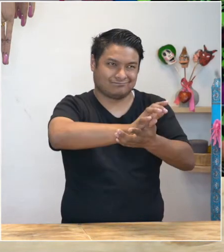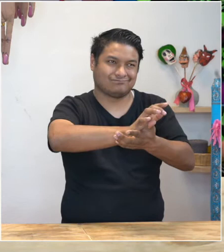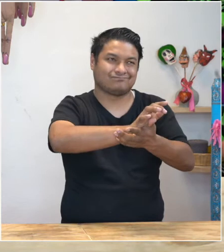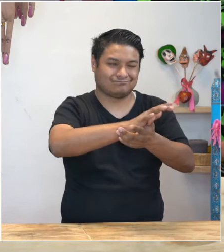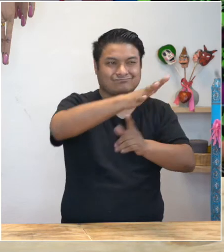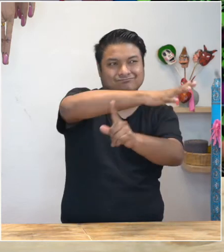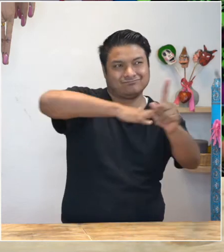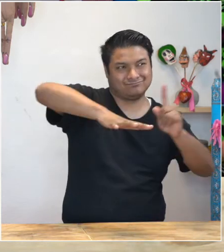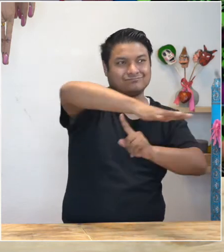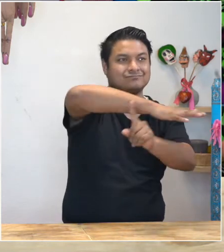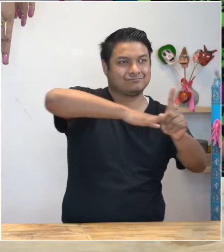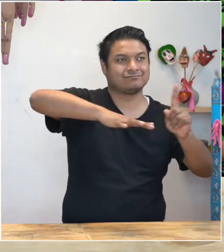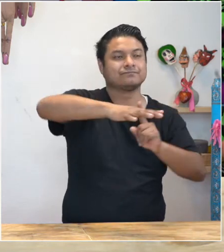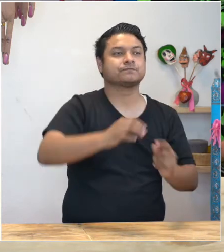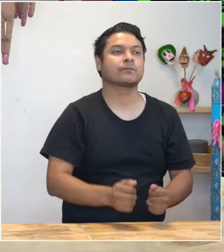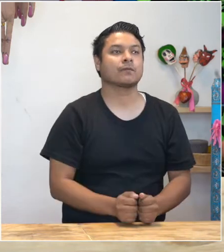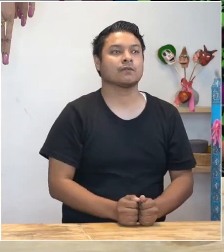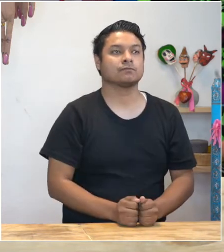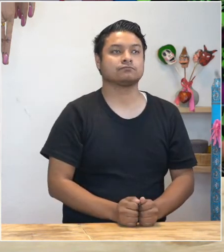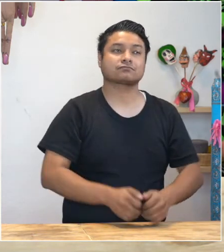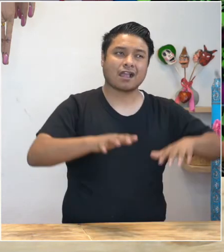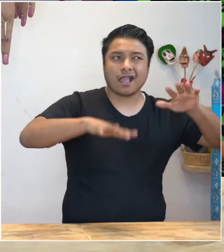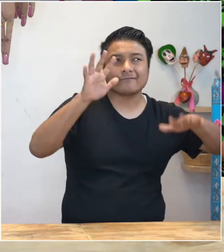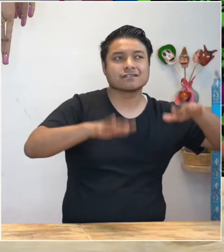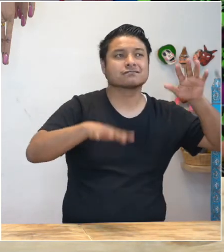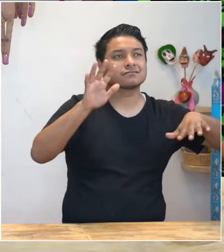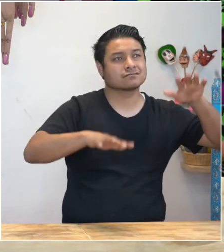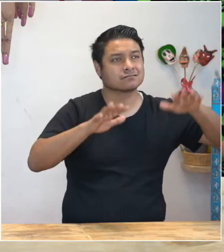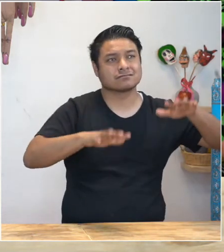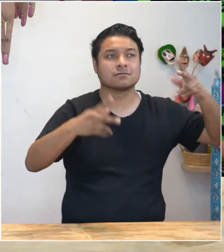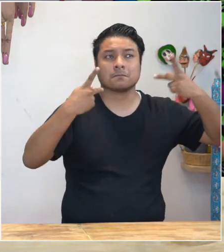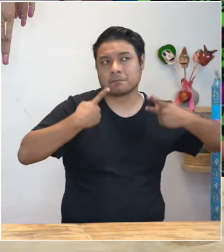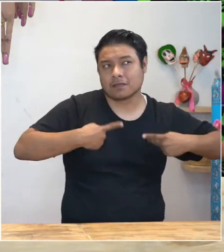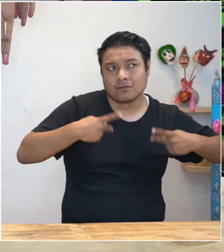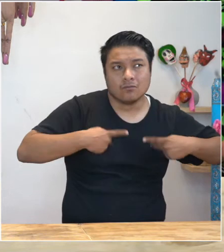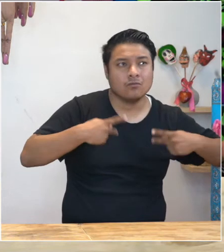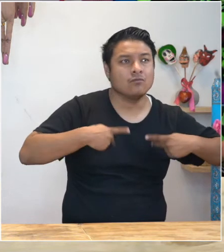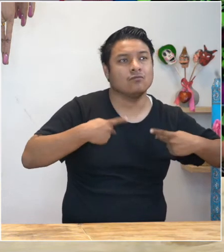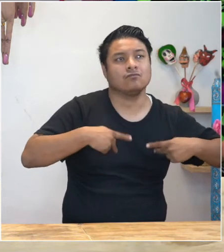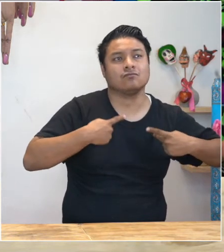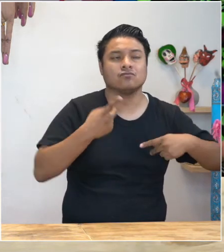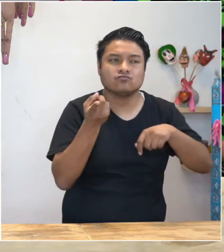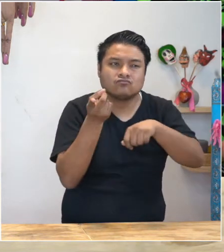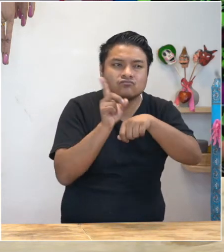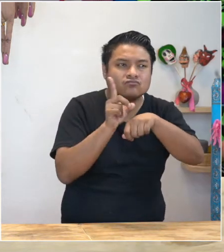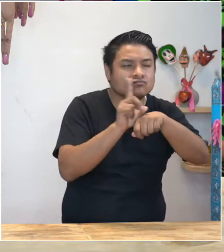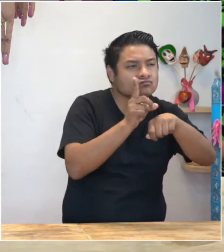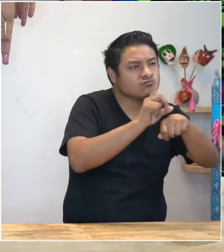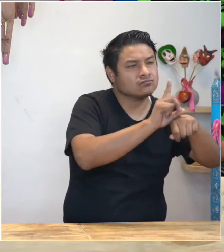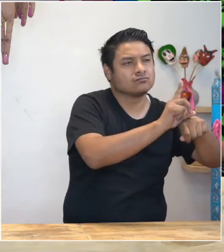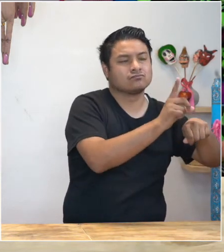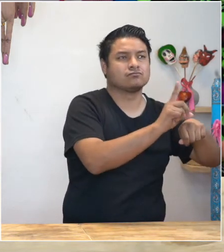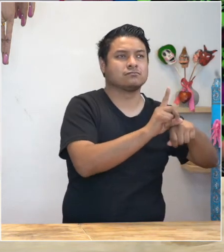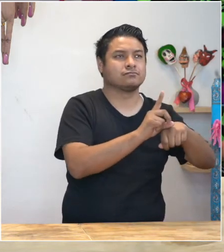sin pensarlo nos hacen hacer sentir mal a la otra persona o discriminar, ahora